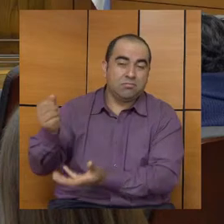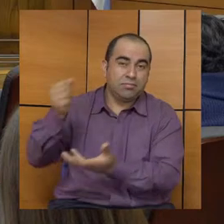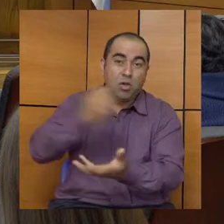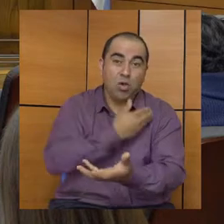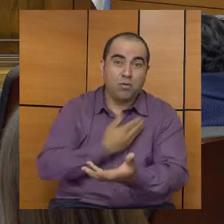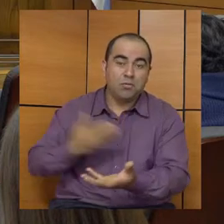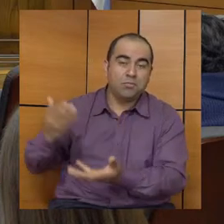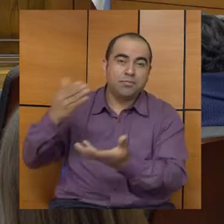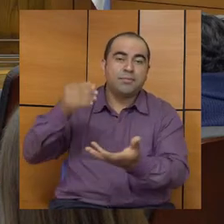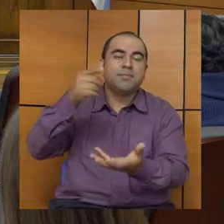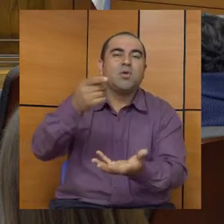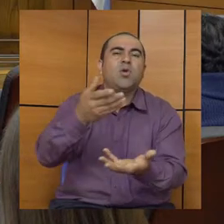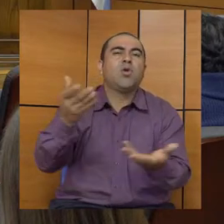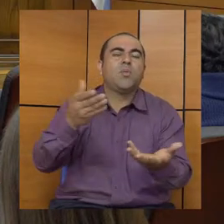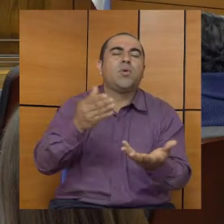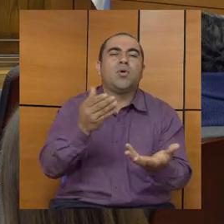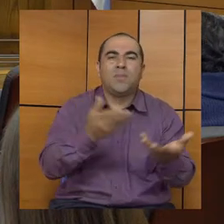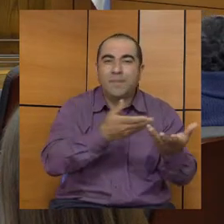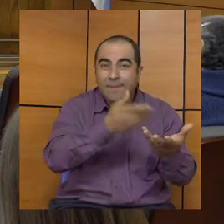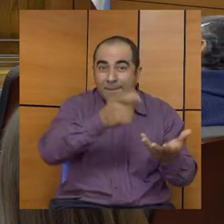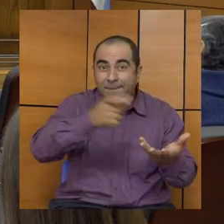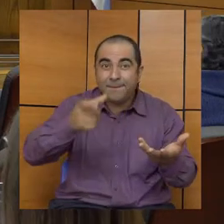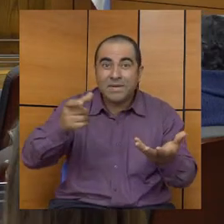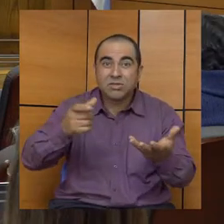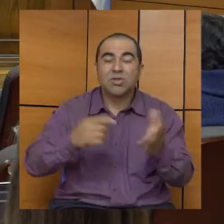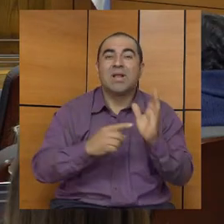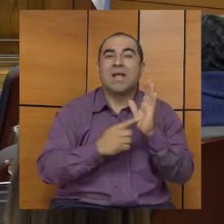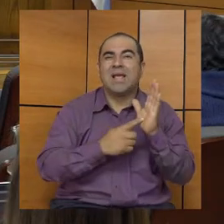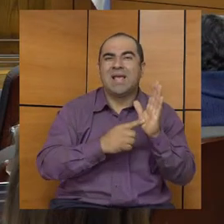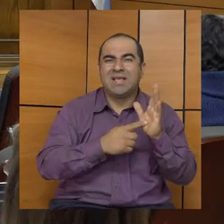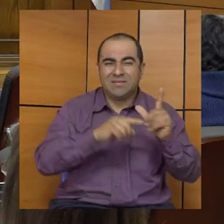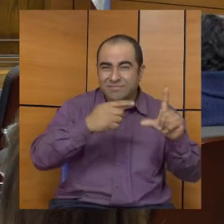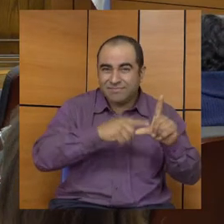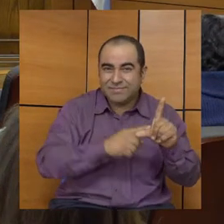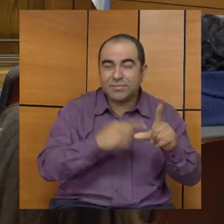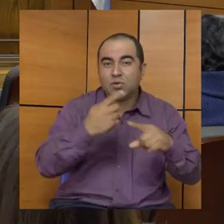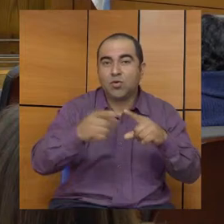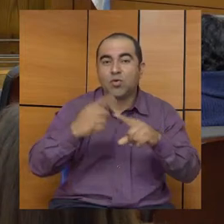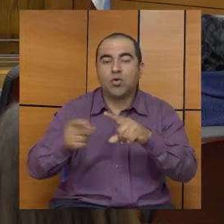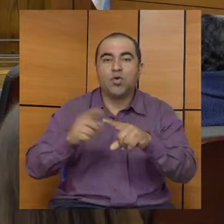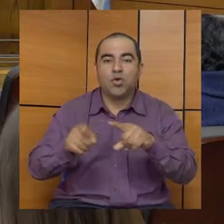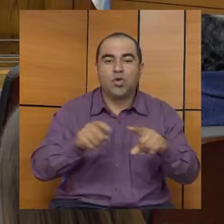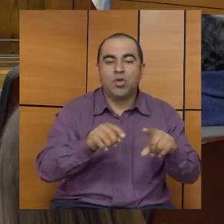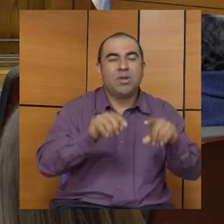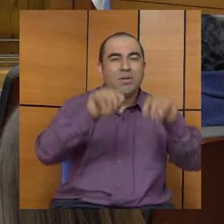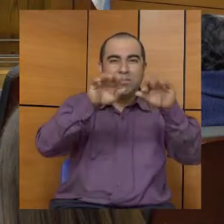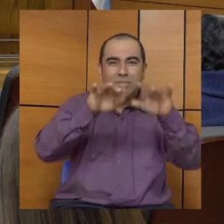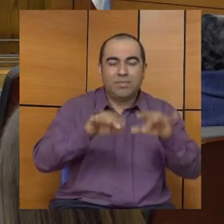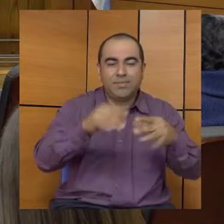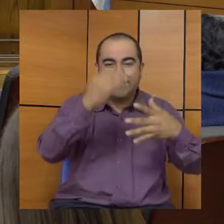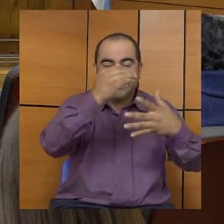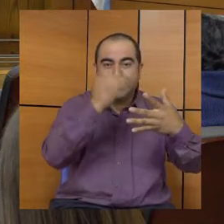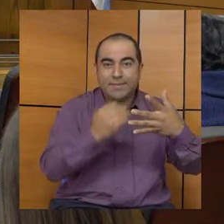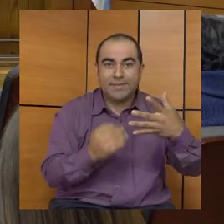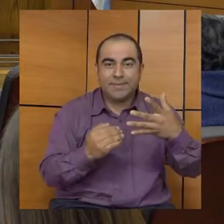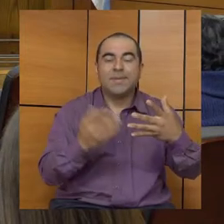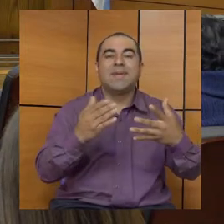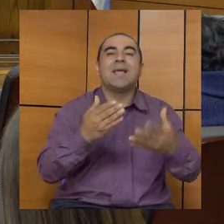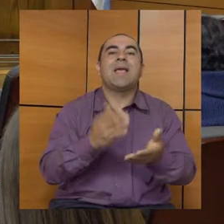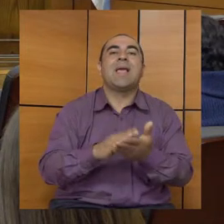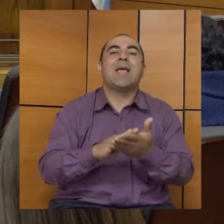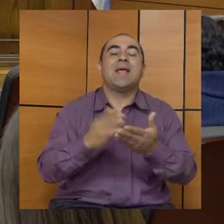denominado Sostenibilidad de las Relaciones Electrónicas entre la Administración y el Ciudadano, Aplicaciones en Salud y